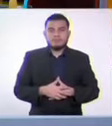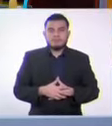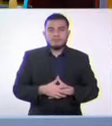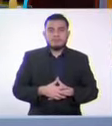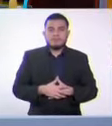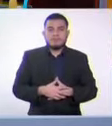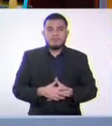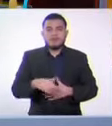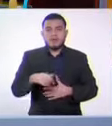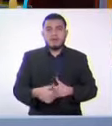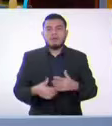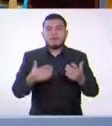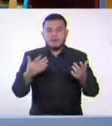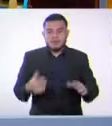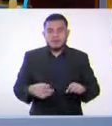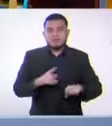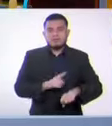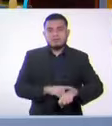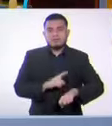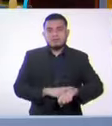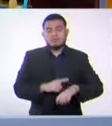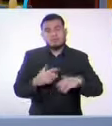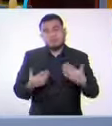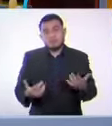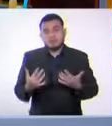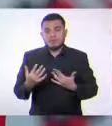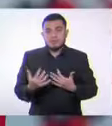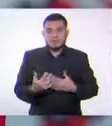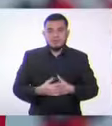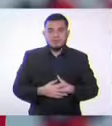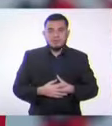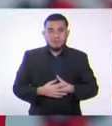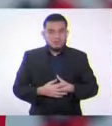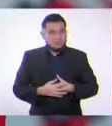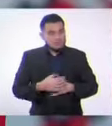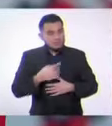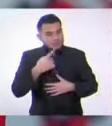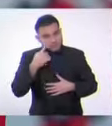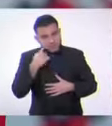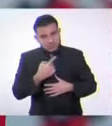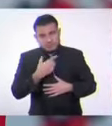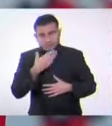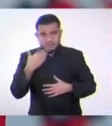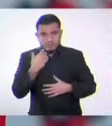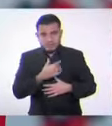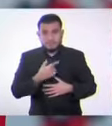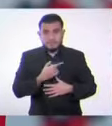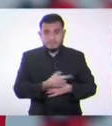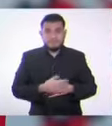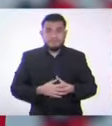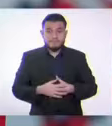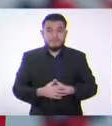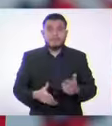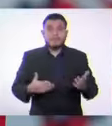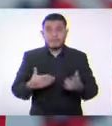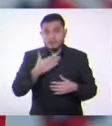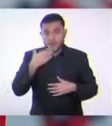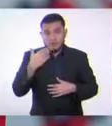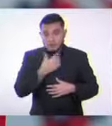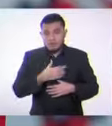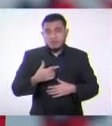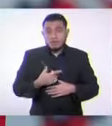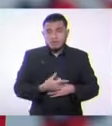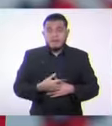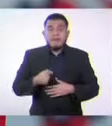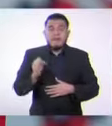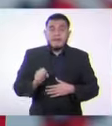Ahora que ya dejamos que pasara un poco de tiempo, observen lo que ha sucedido. ¿Qué ha pasado? Así